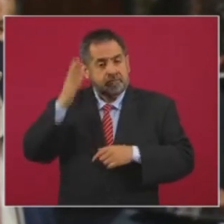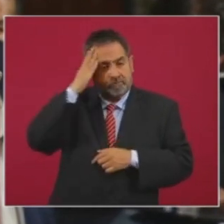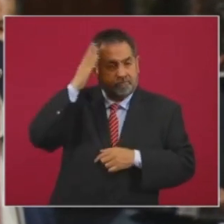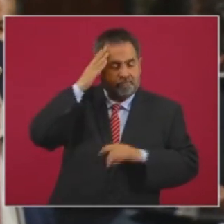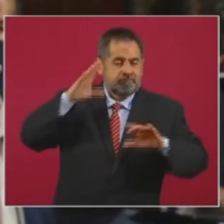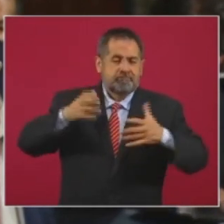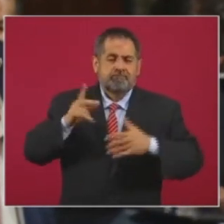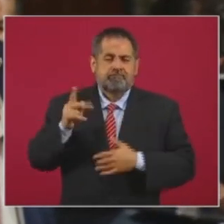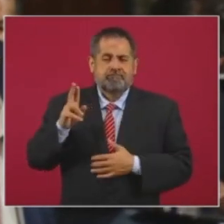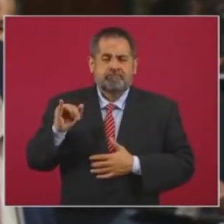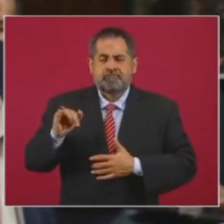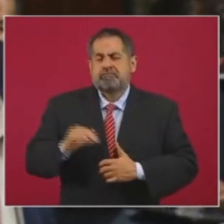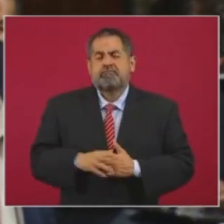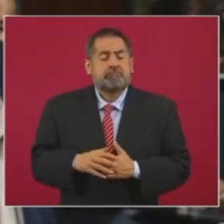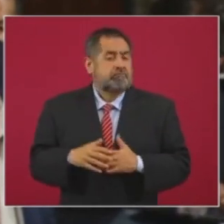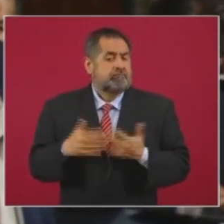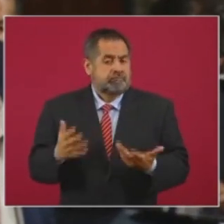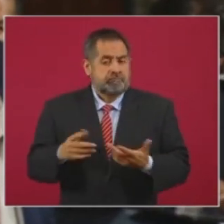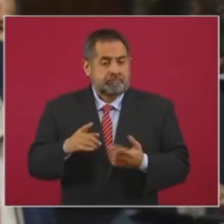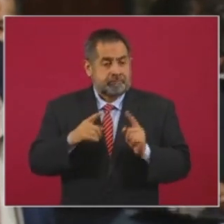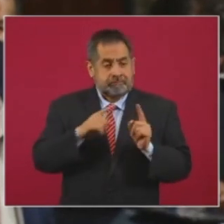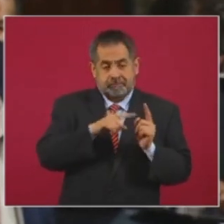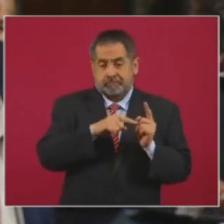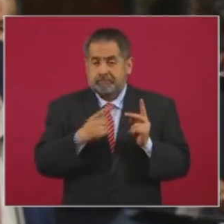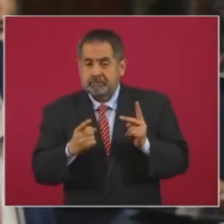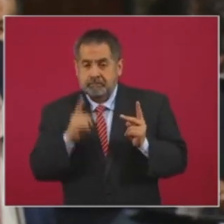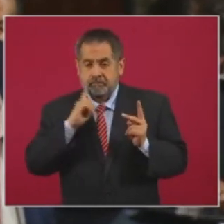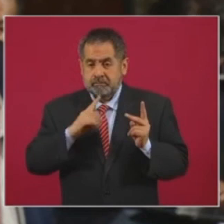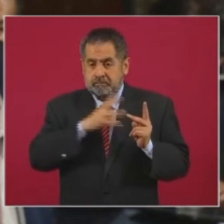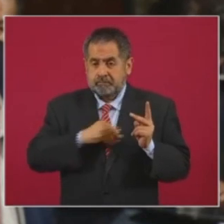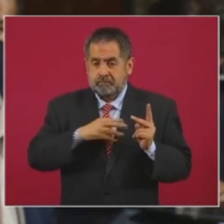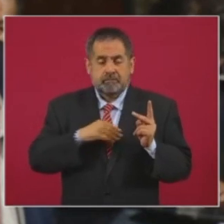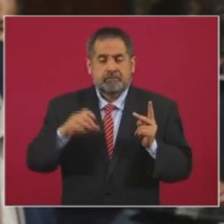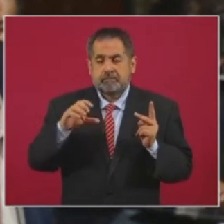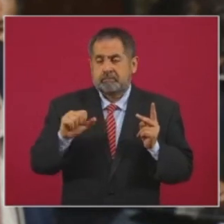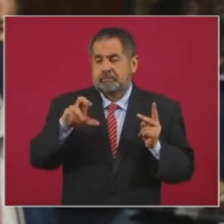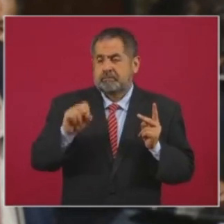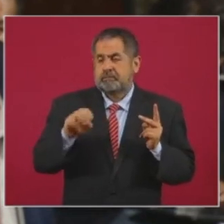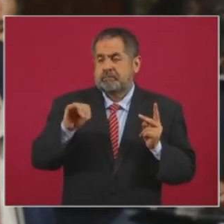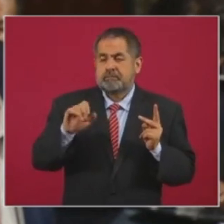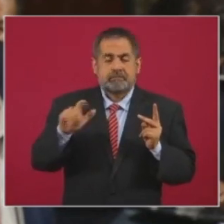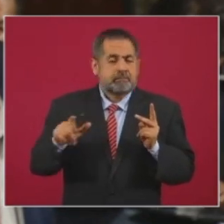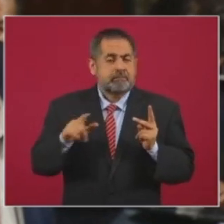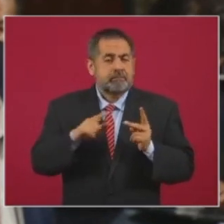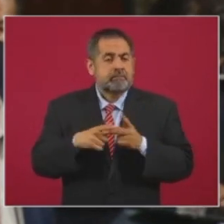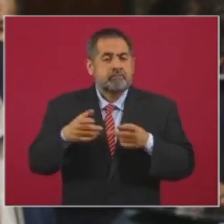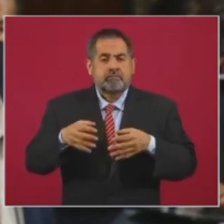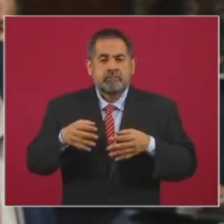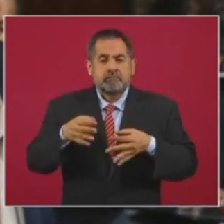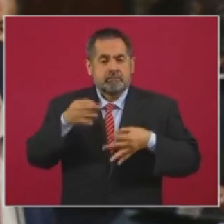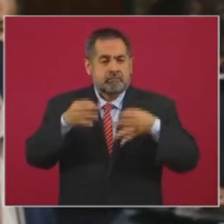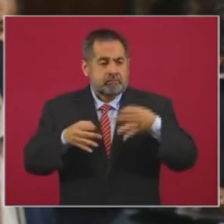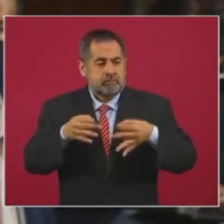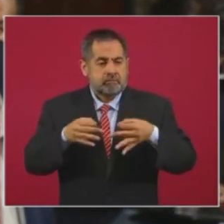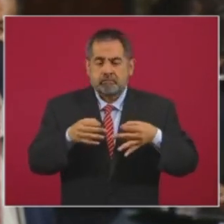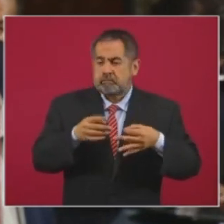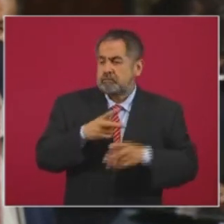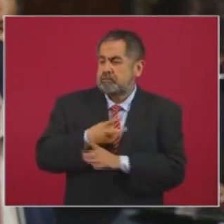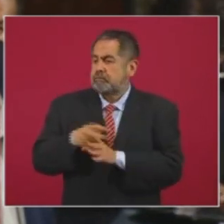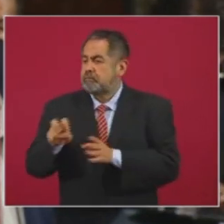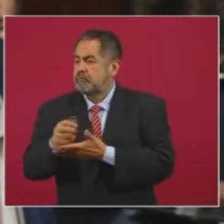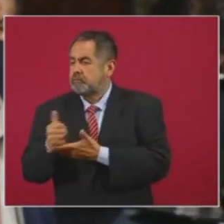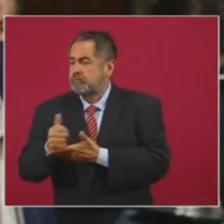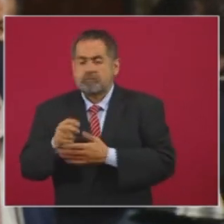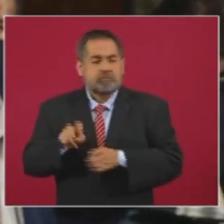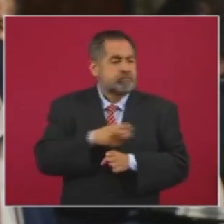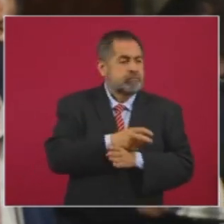PRI. Es así como la hija del ahora gobernador, Carlos Miguel Aiza González, es juez y parte, y por lo mismo tiene